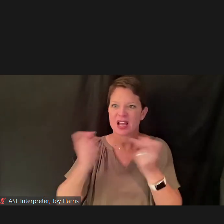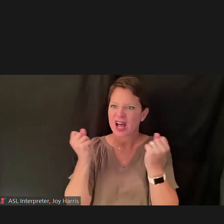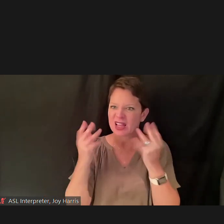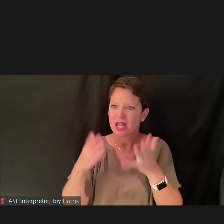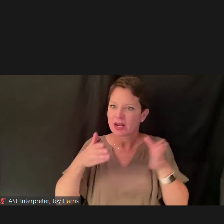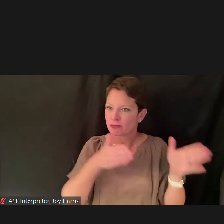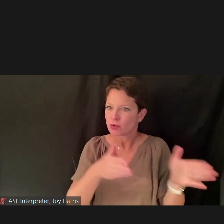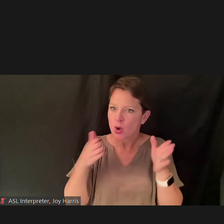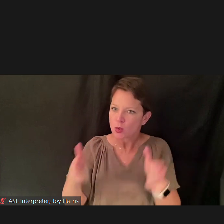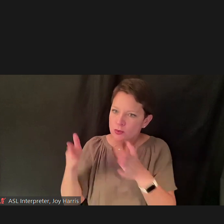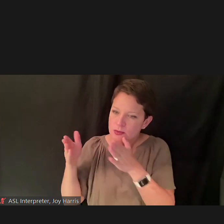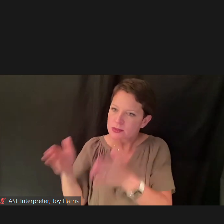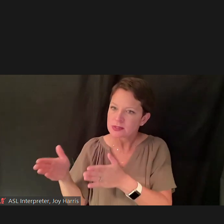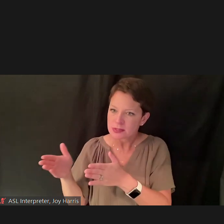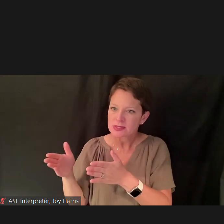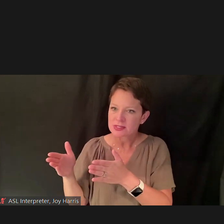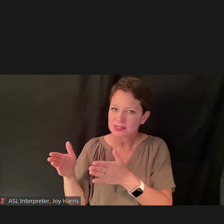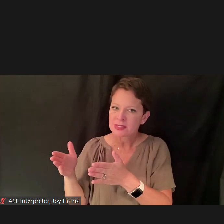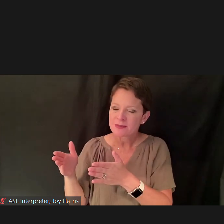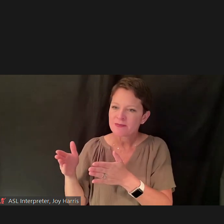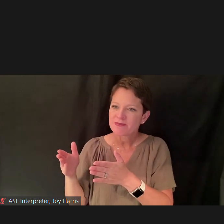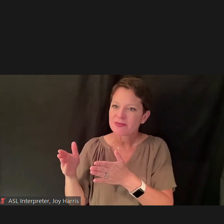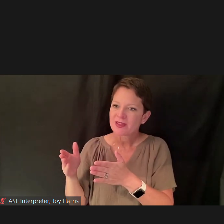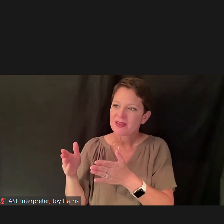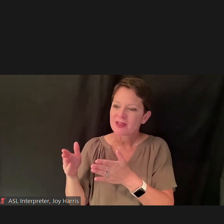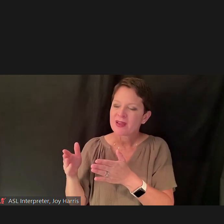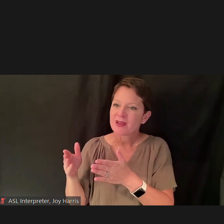edificios altos, actividad industrial.